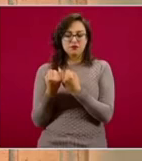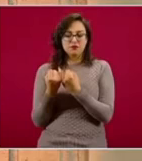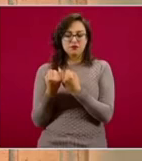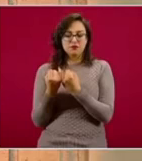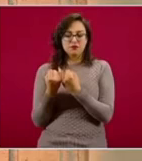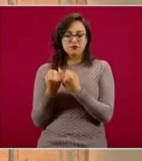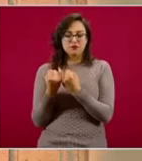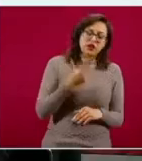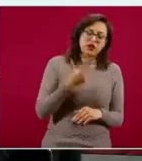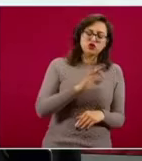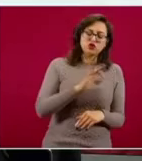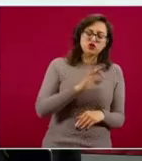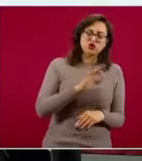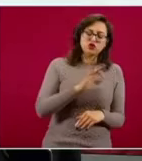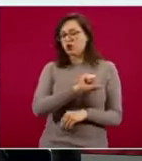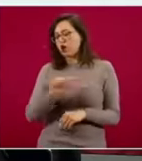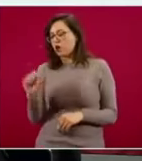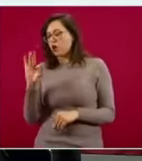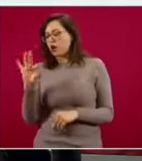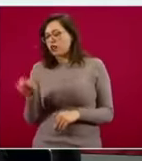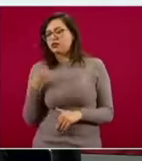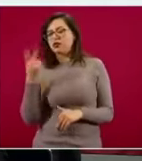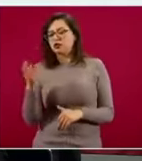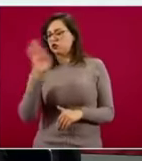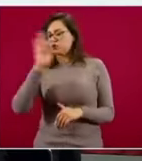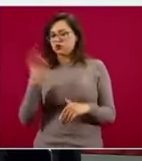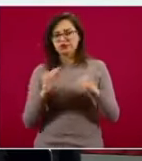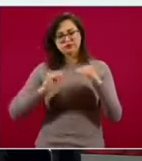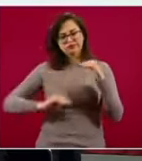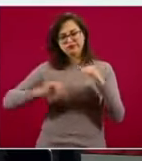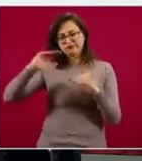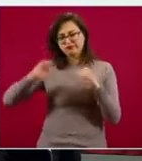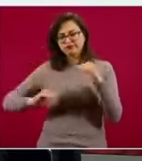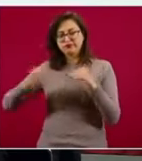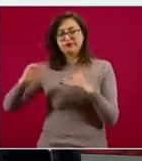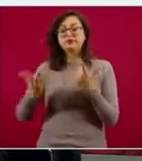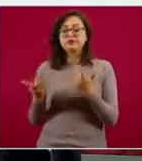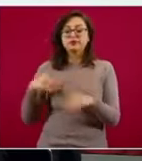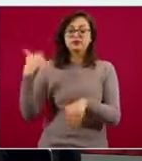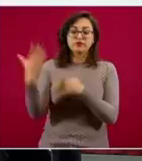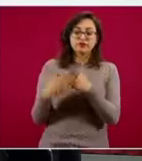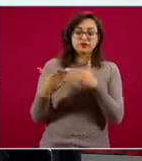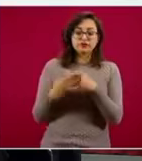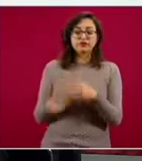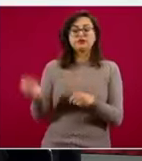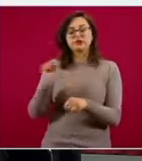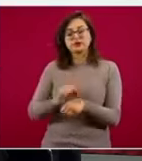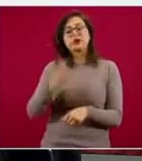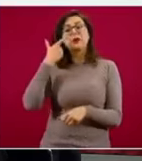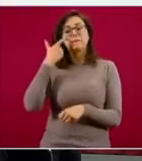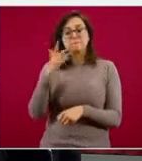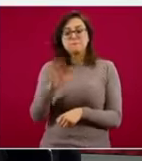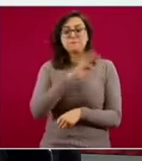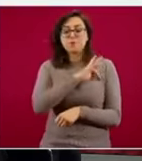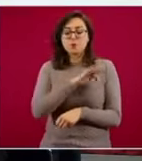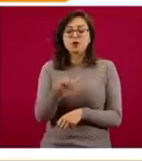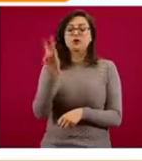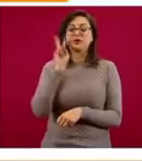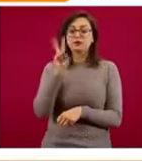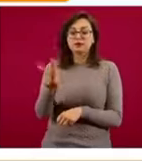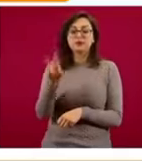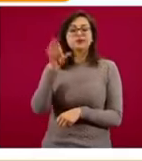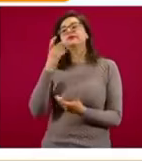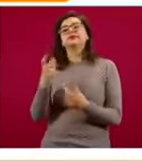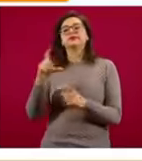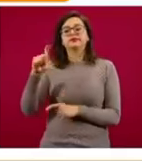y el 42. Vamos a ver cómo se comporta durante la siguiente semana, ya que como ustedes pueden ver, en la barra de color